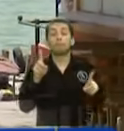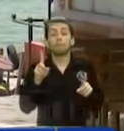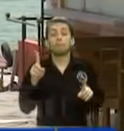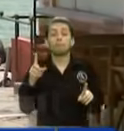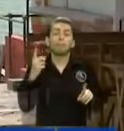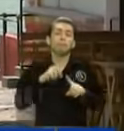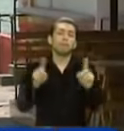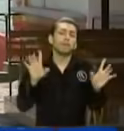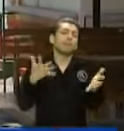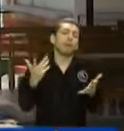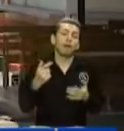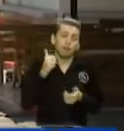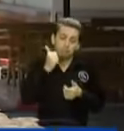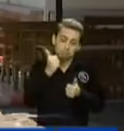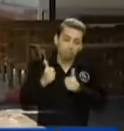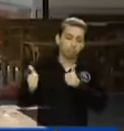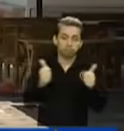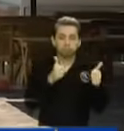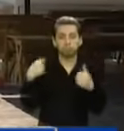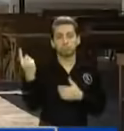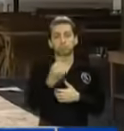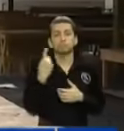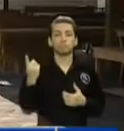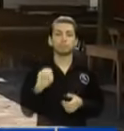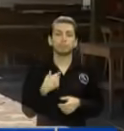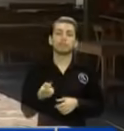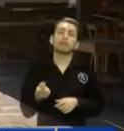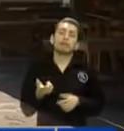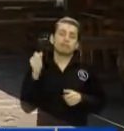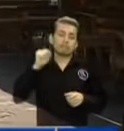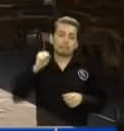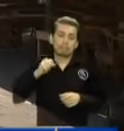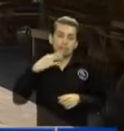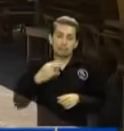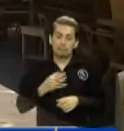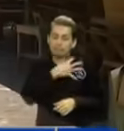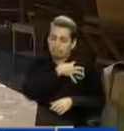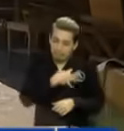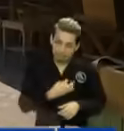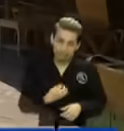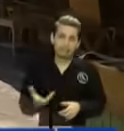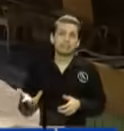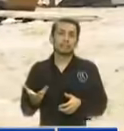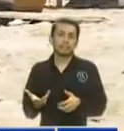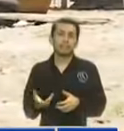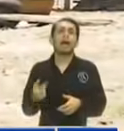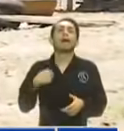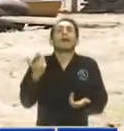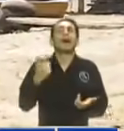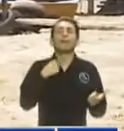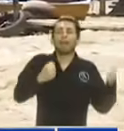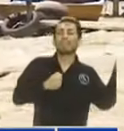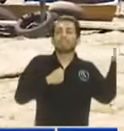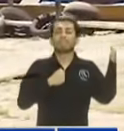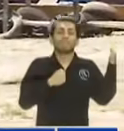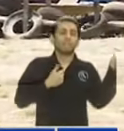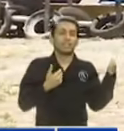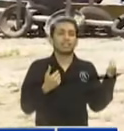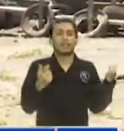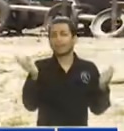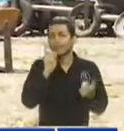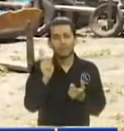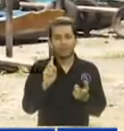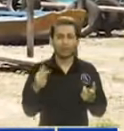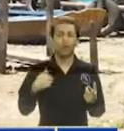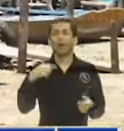¿Cuál es el sentimiento? Ah, es muy triste. Nosotros no es porque seamos fiesteros, ni porque nos guste andar